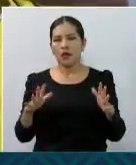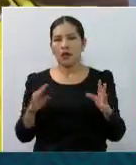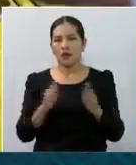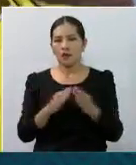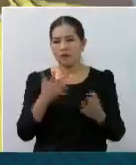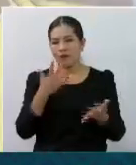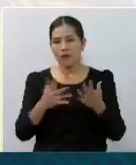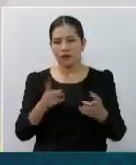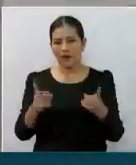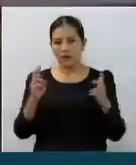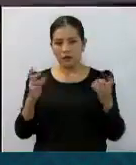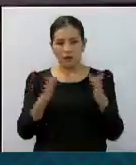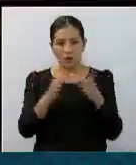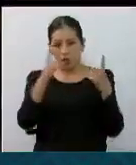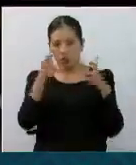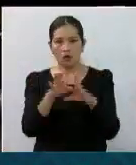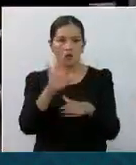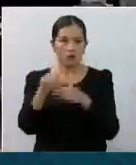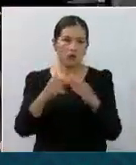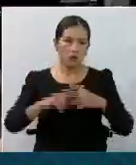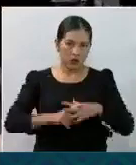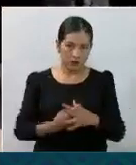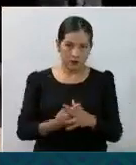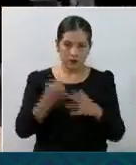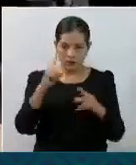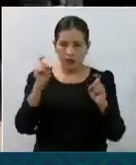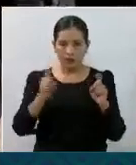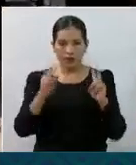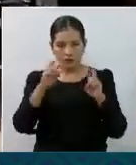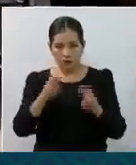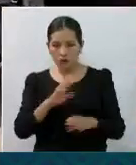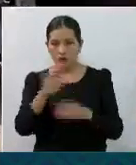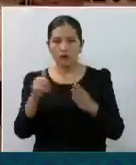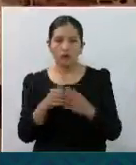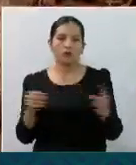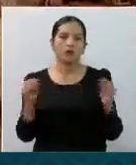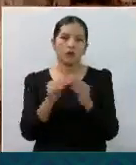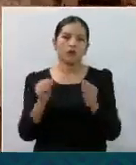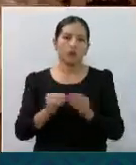el contrato inicial para la construcción de la refinería de CINCE en Oruro.